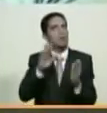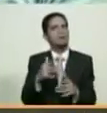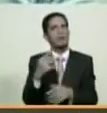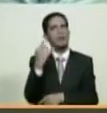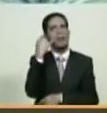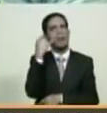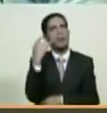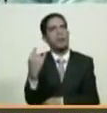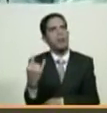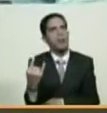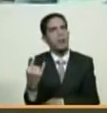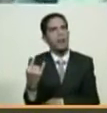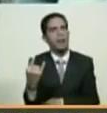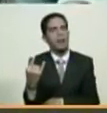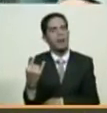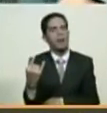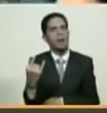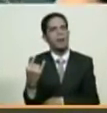Personas que